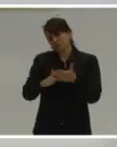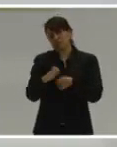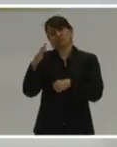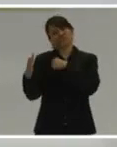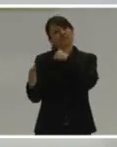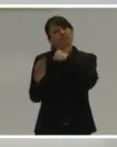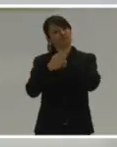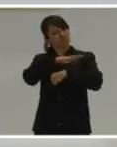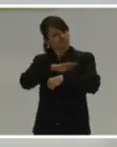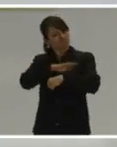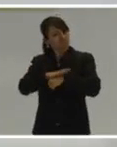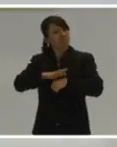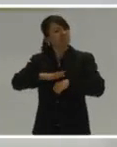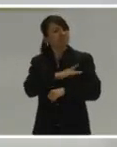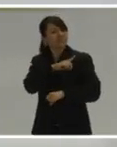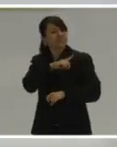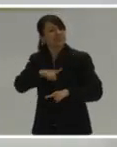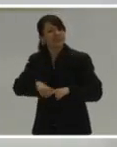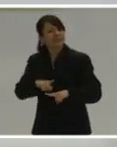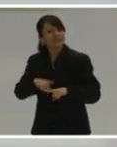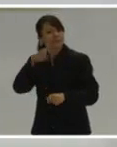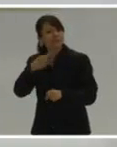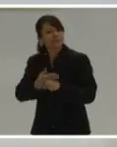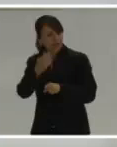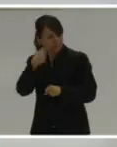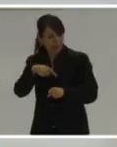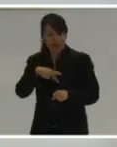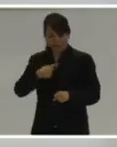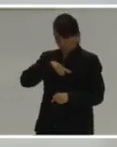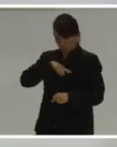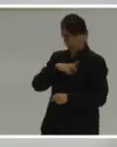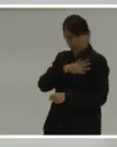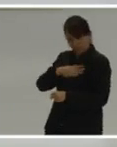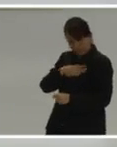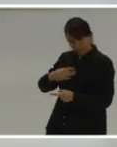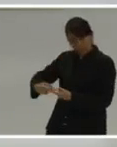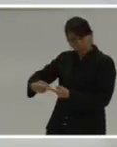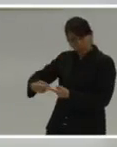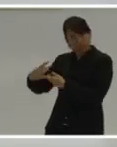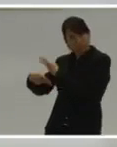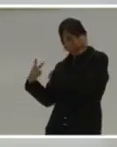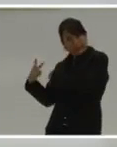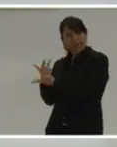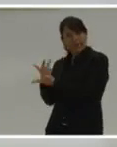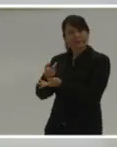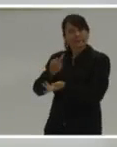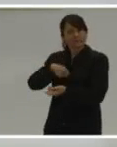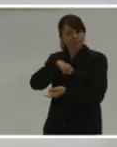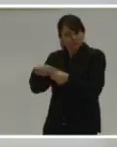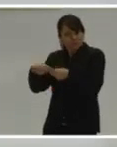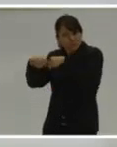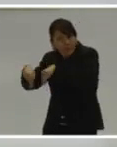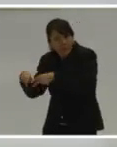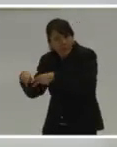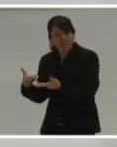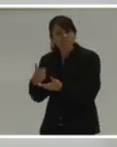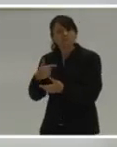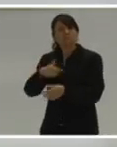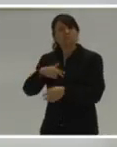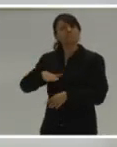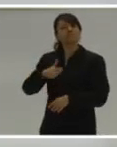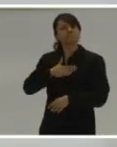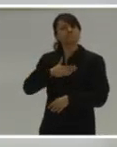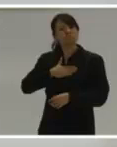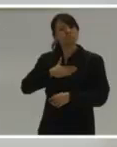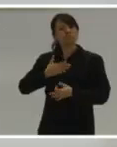nosotros la vida de nuestros hijos, de nuestros nietos, para que sigan pudiendo disfrutar